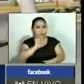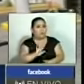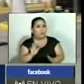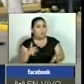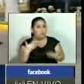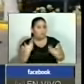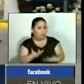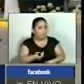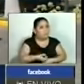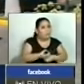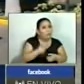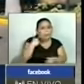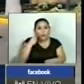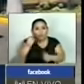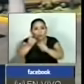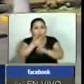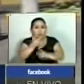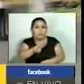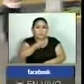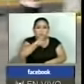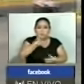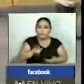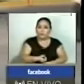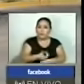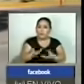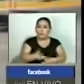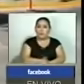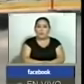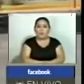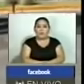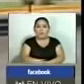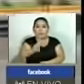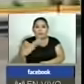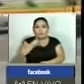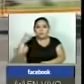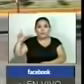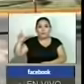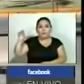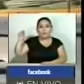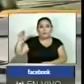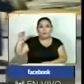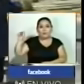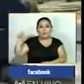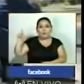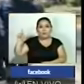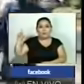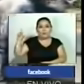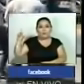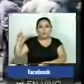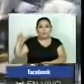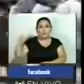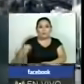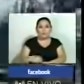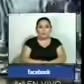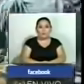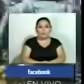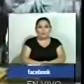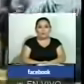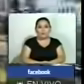el expreso fin de mantener viva la libertad de prensa. Donaldo Hernández, Voz de América, Managua.